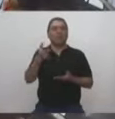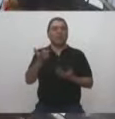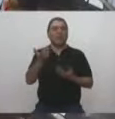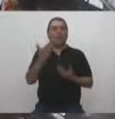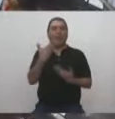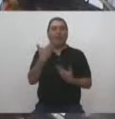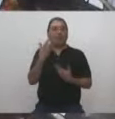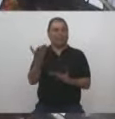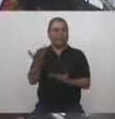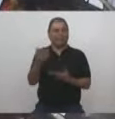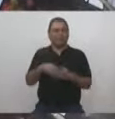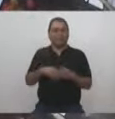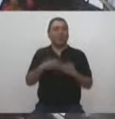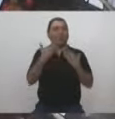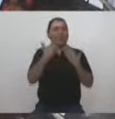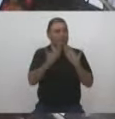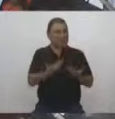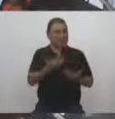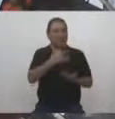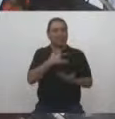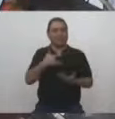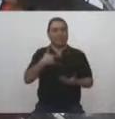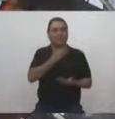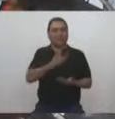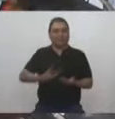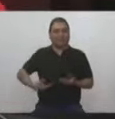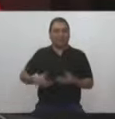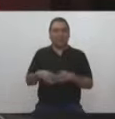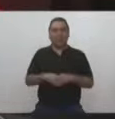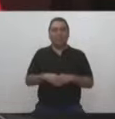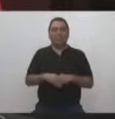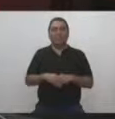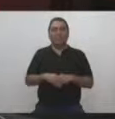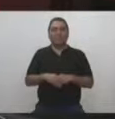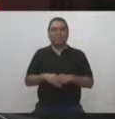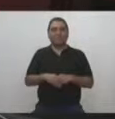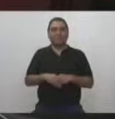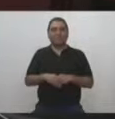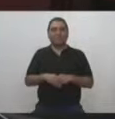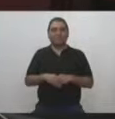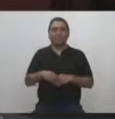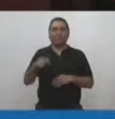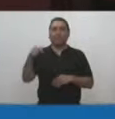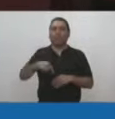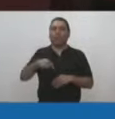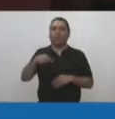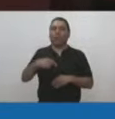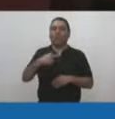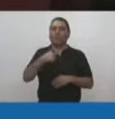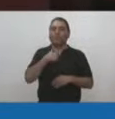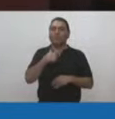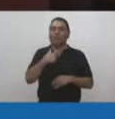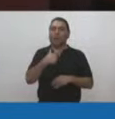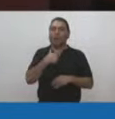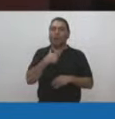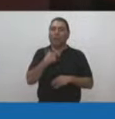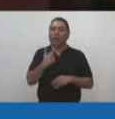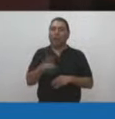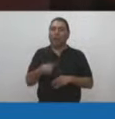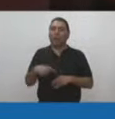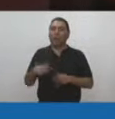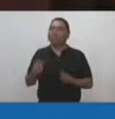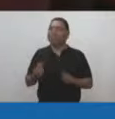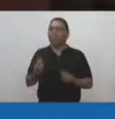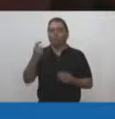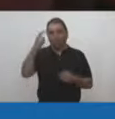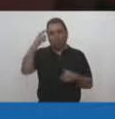hacía Débora a la senadora Lozada, que es cómo llegamos hasta acá después de aquel papelón de la votación a mano alzada